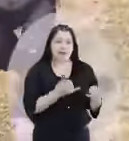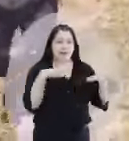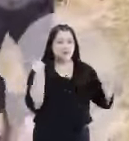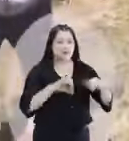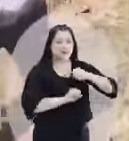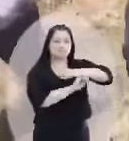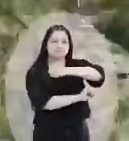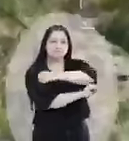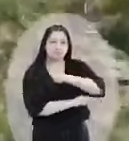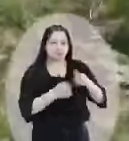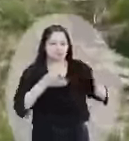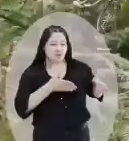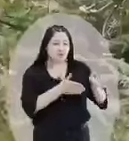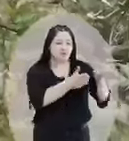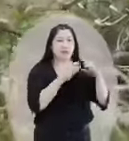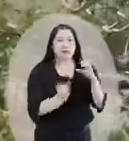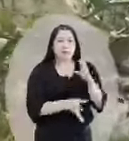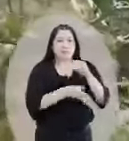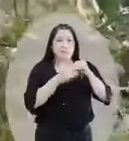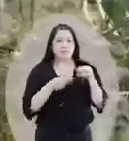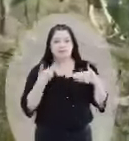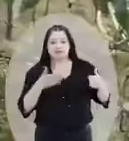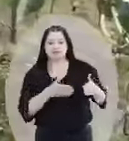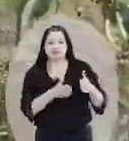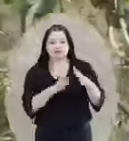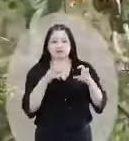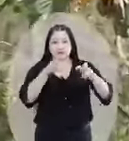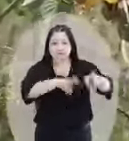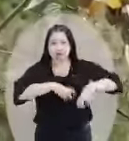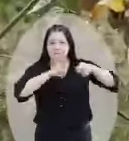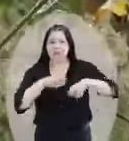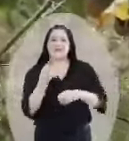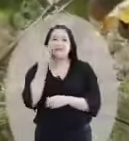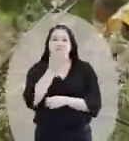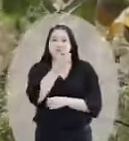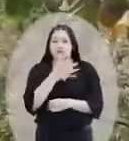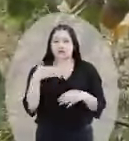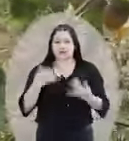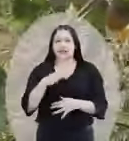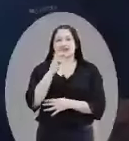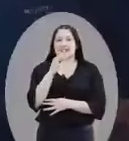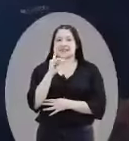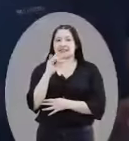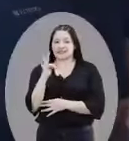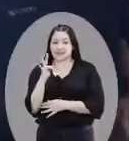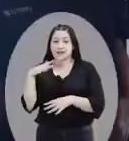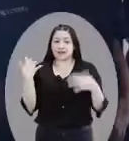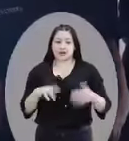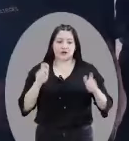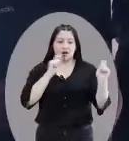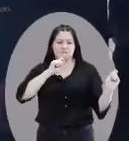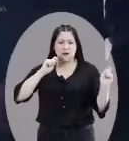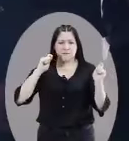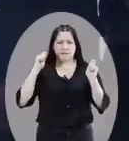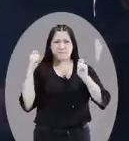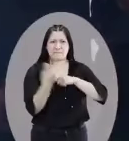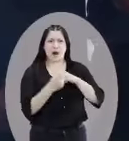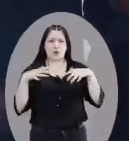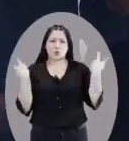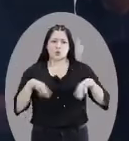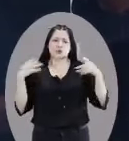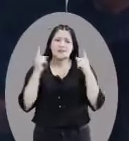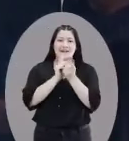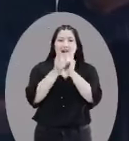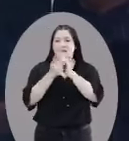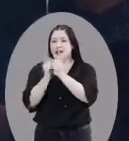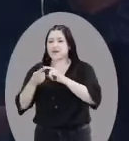fortalecimiento de cadena láctea y cadena hortofrutícola que viene adelantando PDT, y vemos en realidad el cambio en las asociaciones